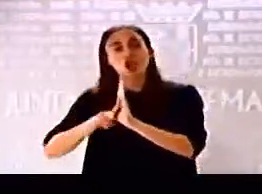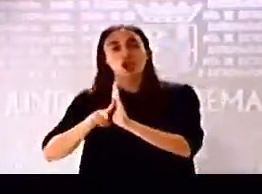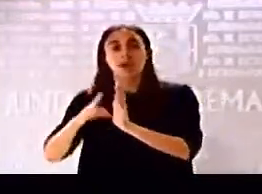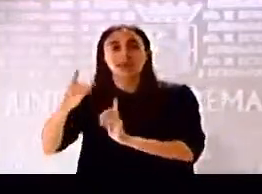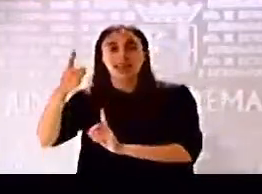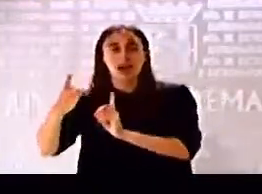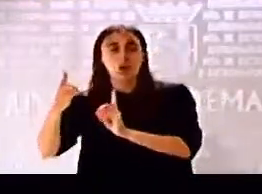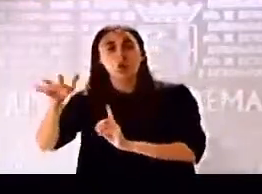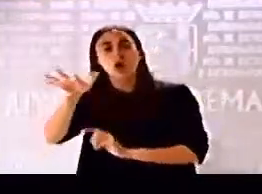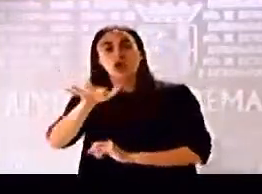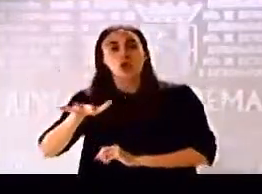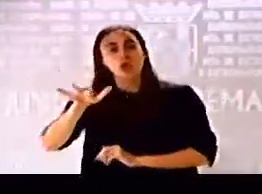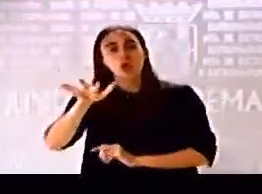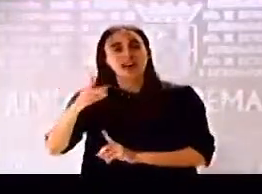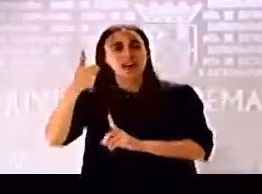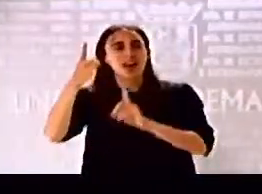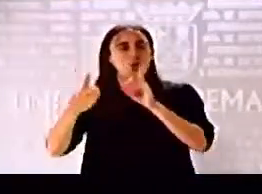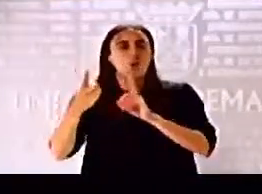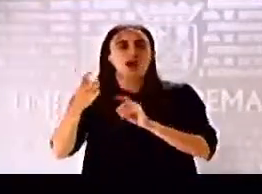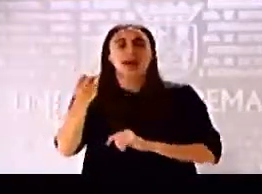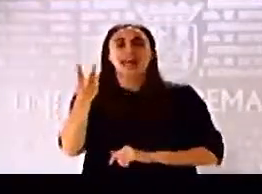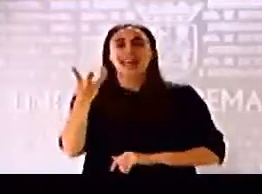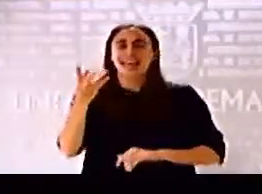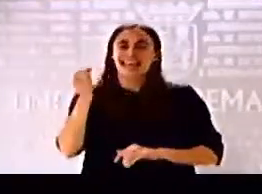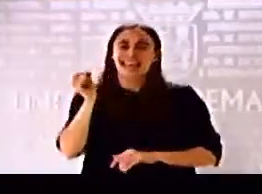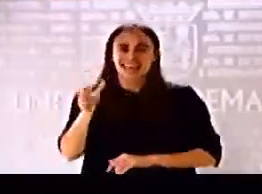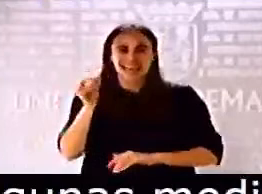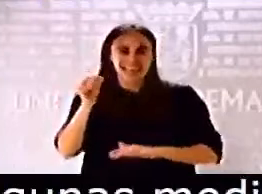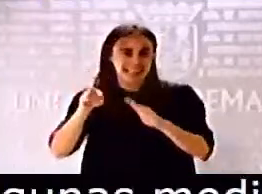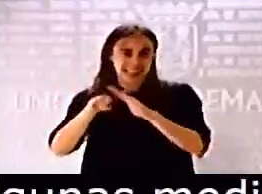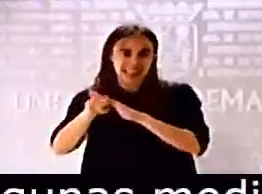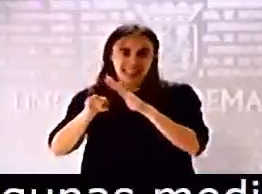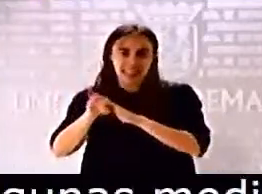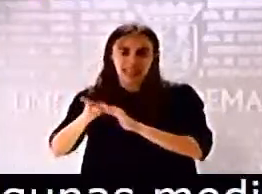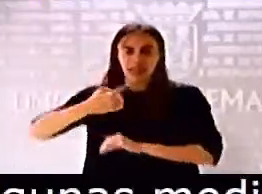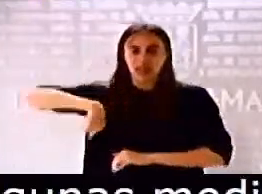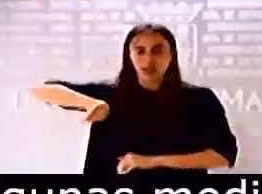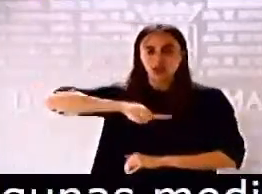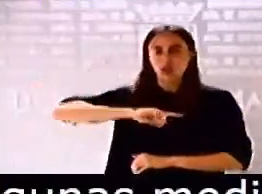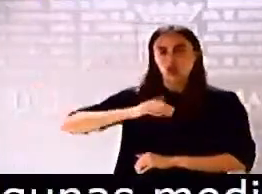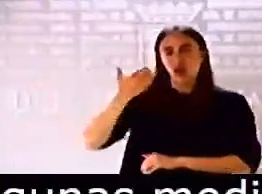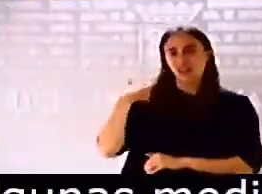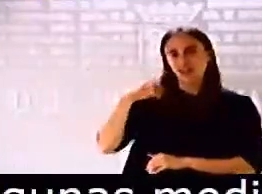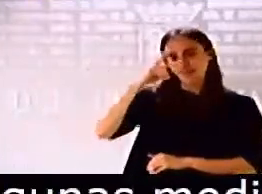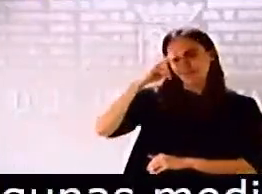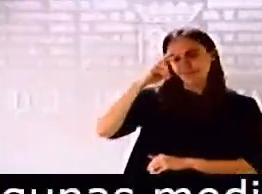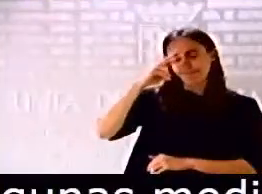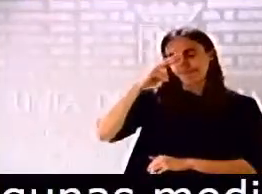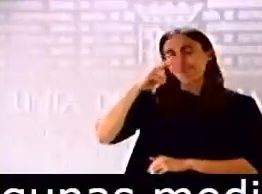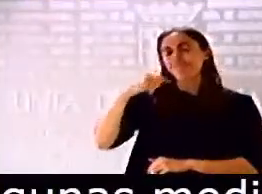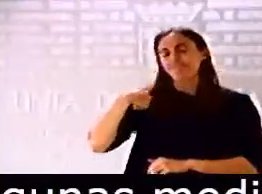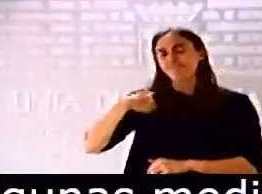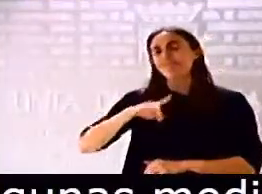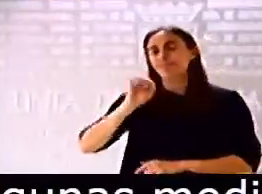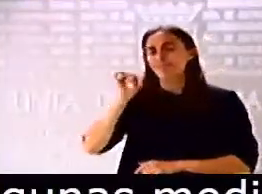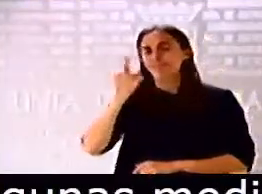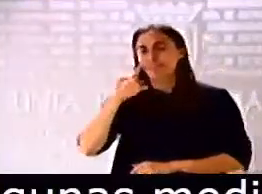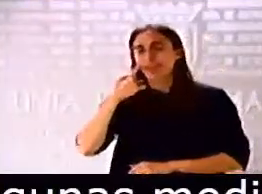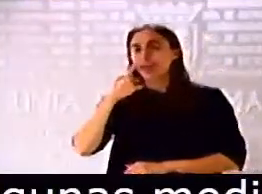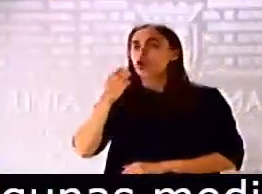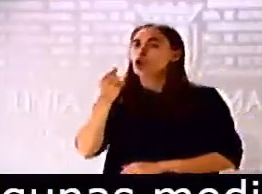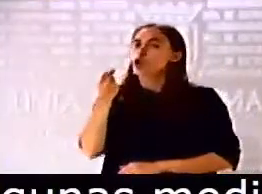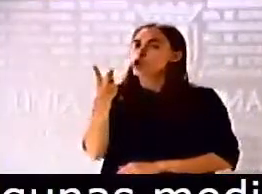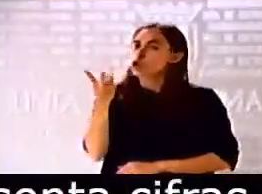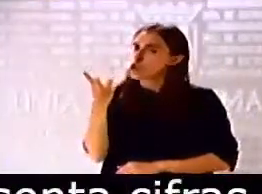a localidades que presentan unas cifras de incidencia que ya nos venían preocupando y que se han constatado que son altas y que están, en cualquier caso,